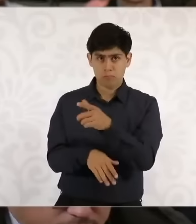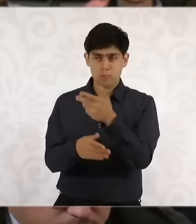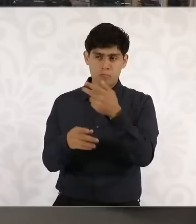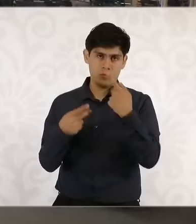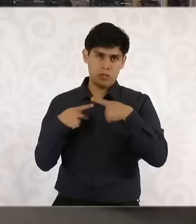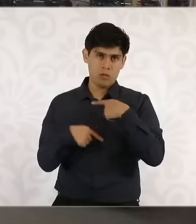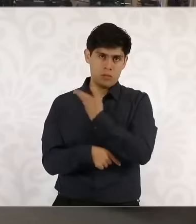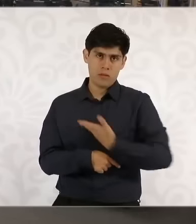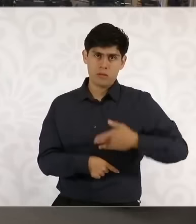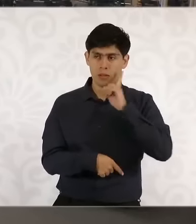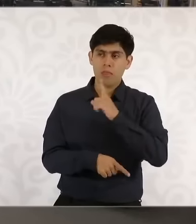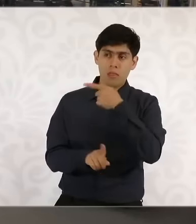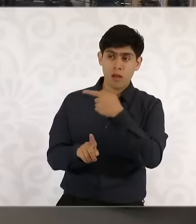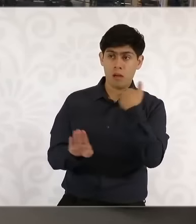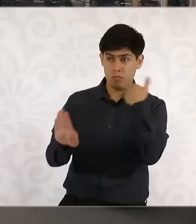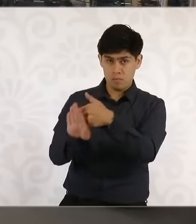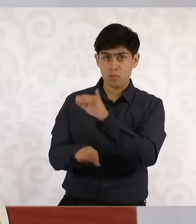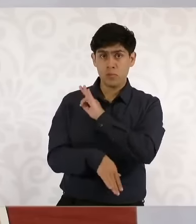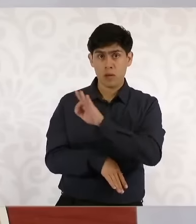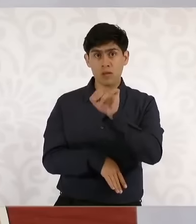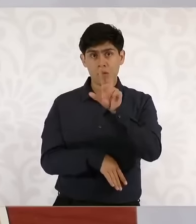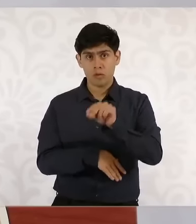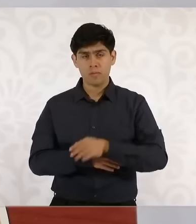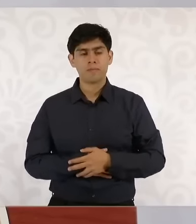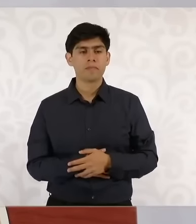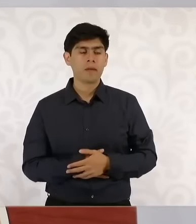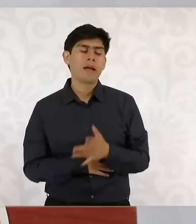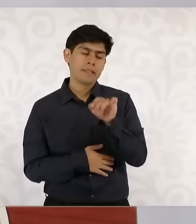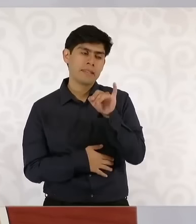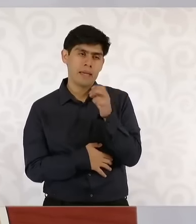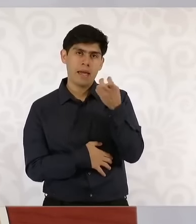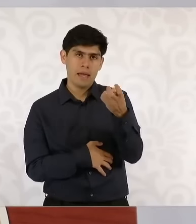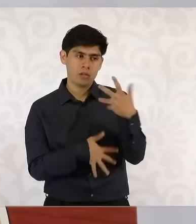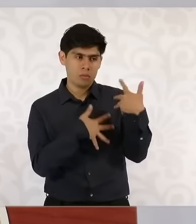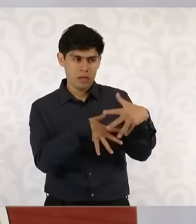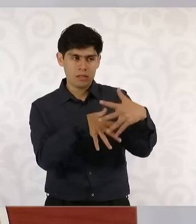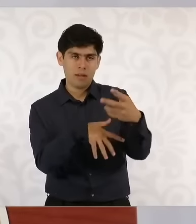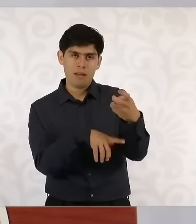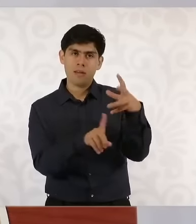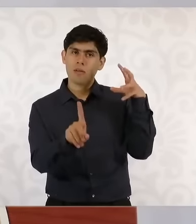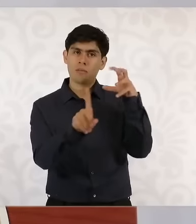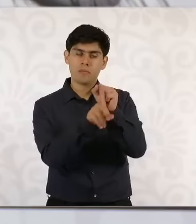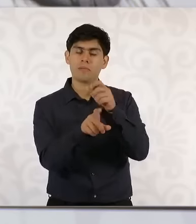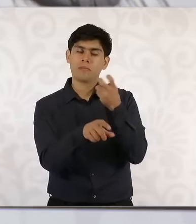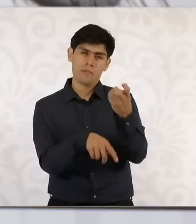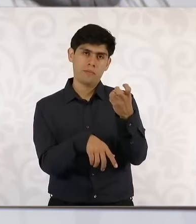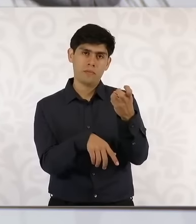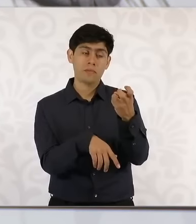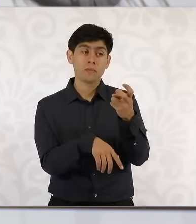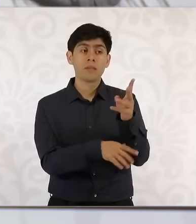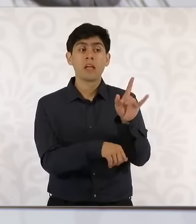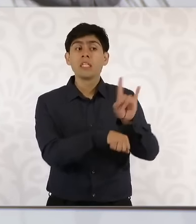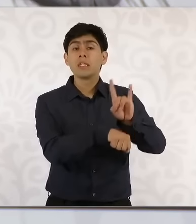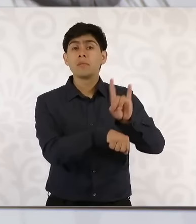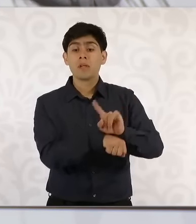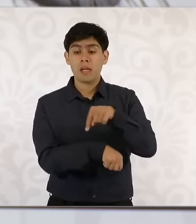gobierno. Gracias. Pues sí, ese era el objetivo, ¿no? Decir que el gobierno